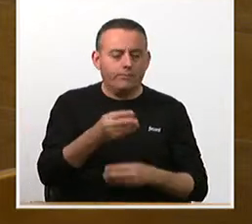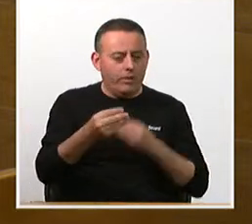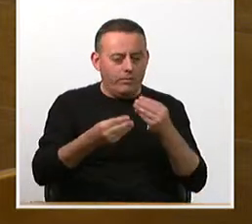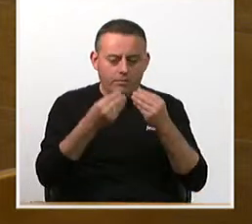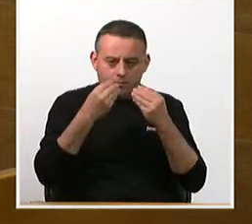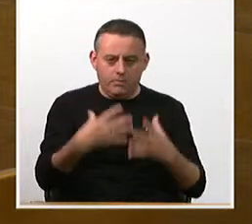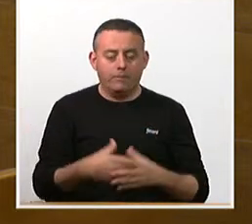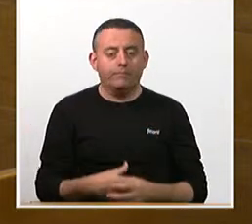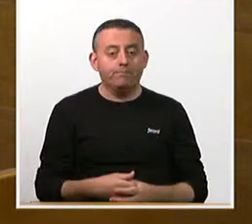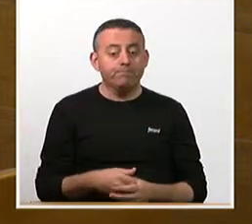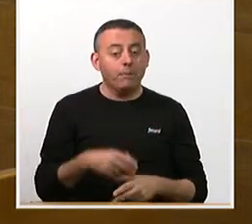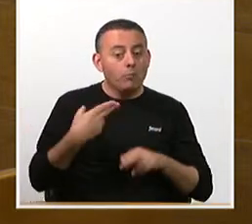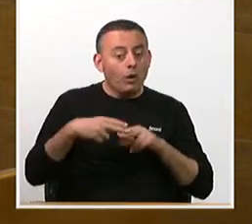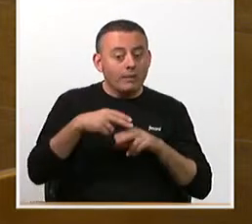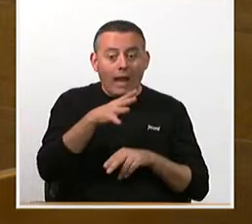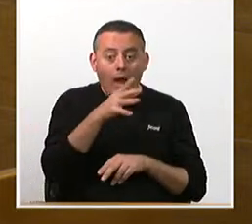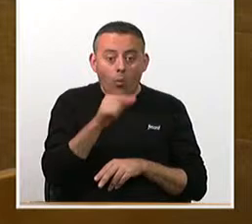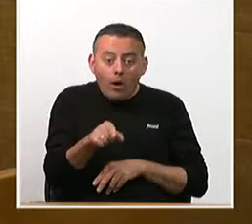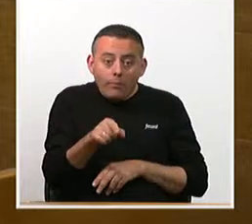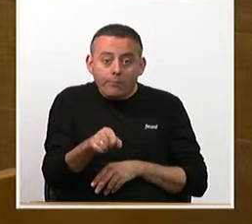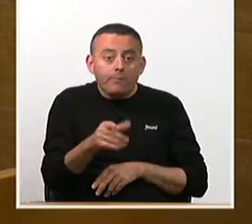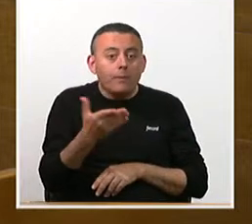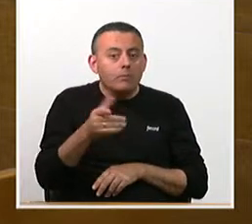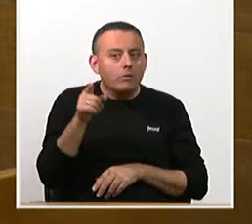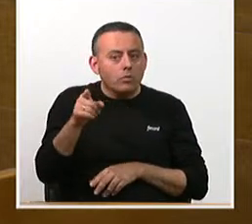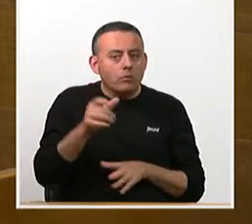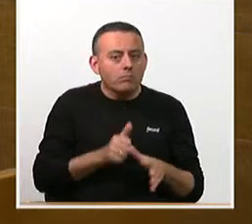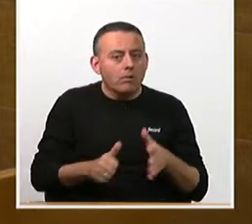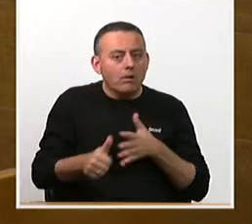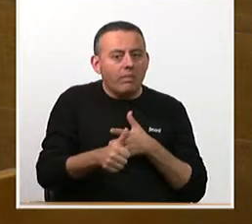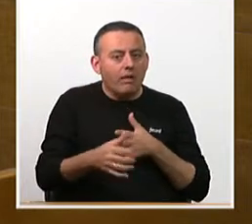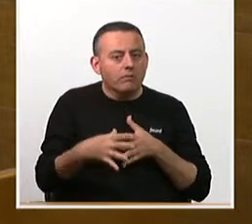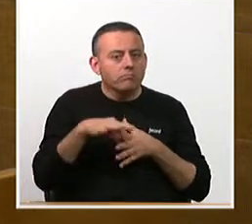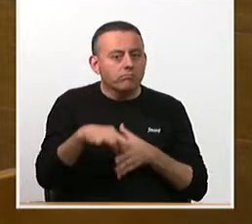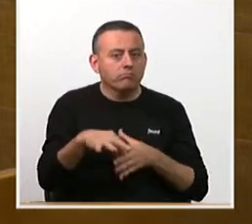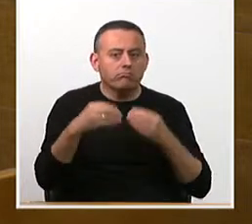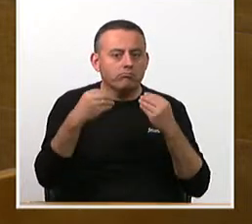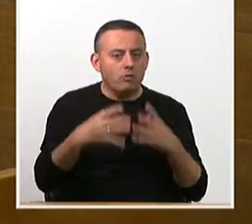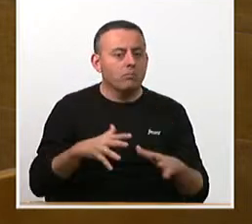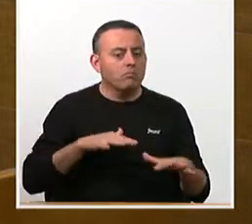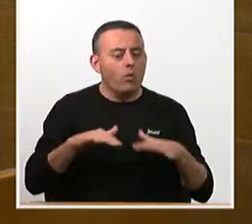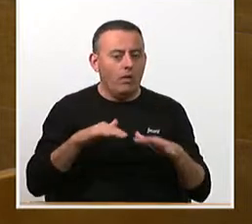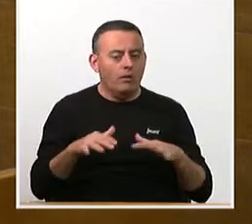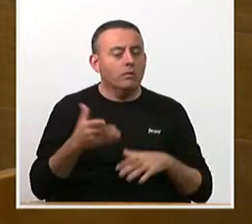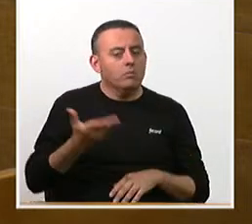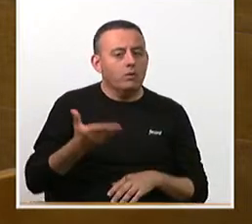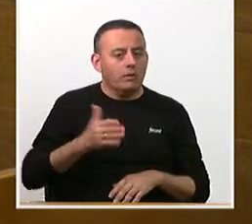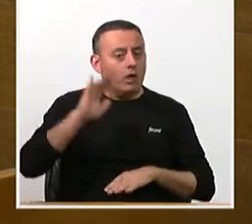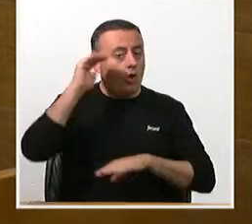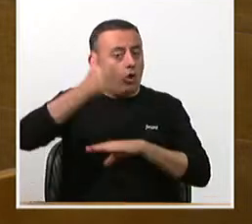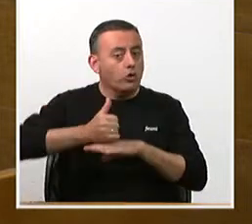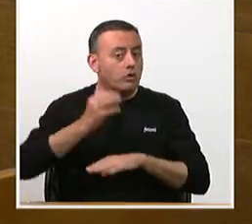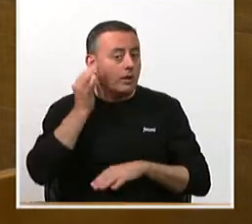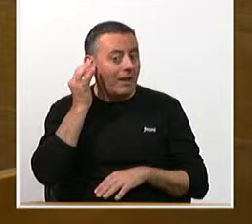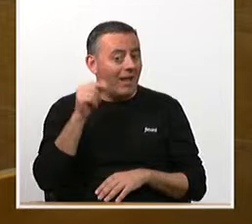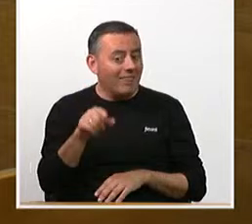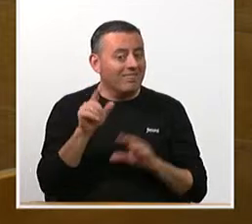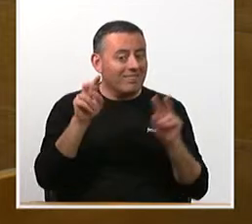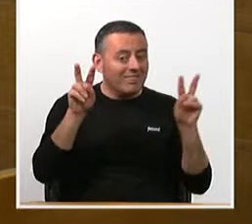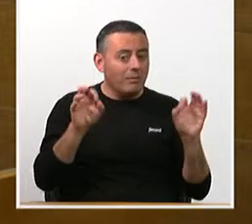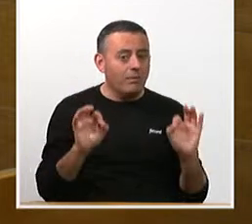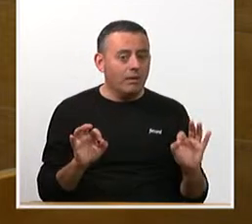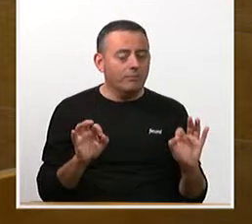mayúsculas y que nos diga Qué acciones está llevando a cabo por parte de la consellería en materia de infraestructuras